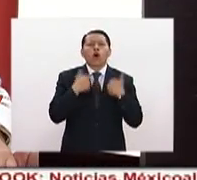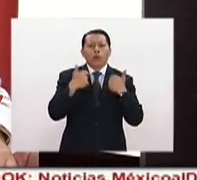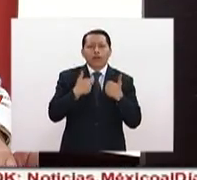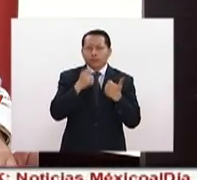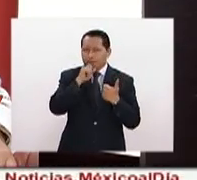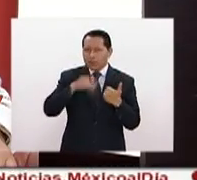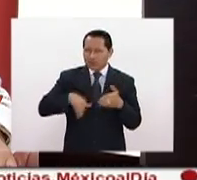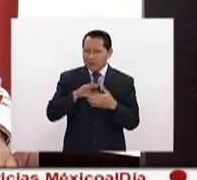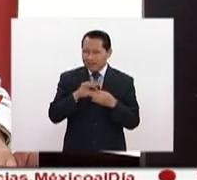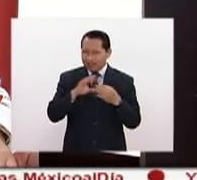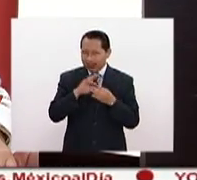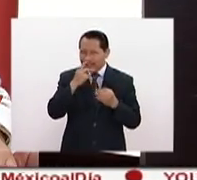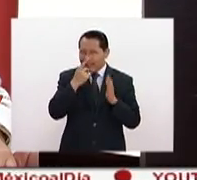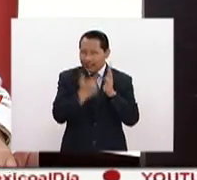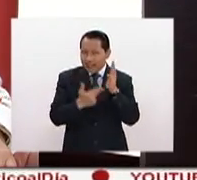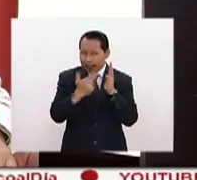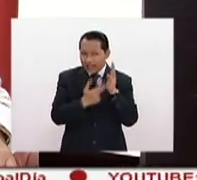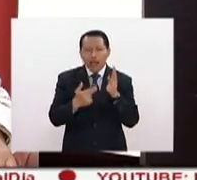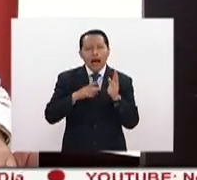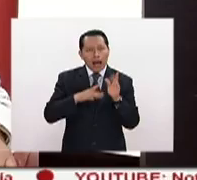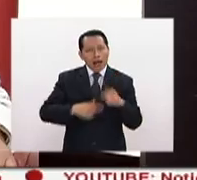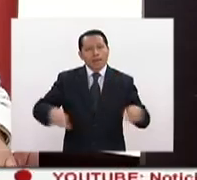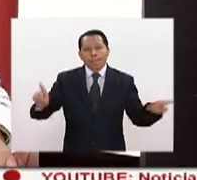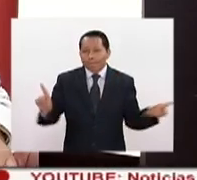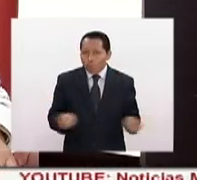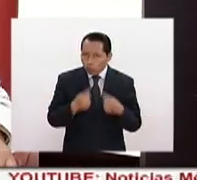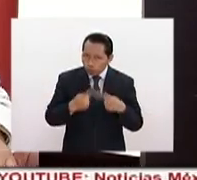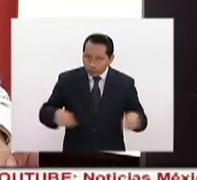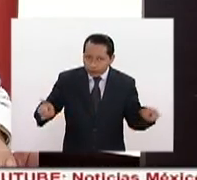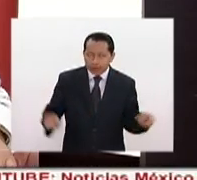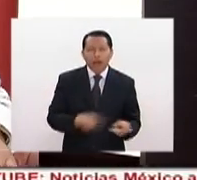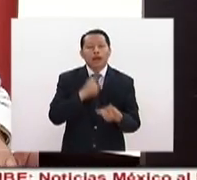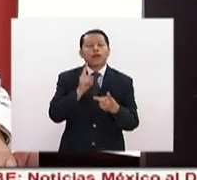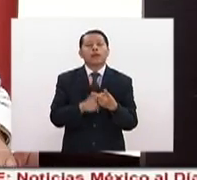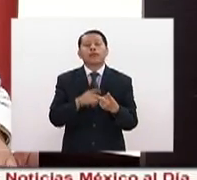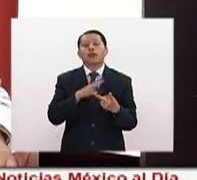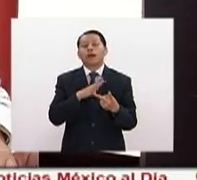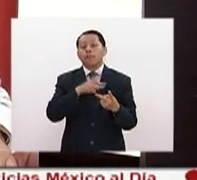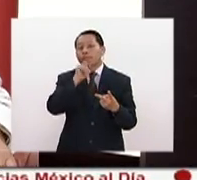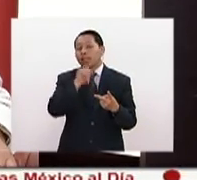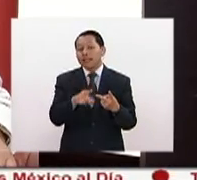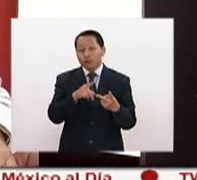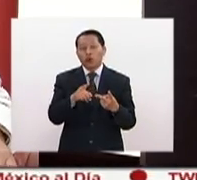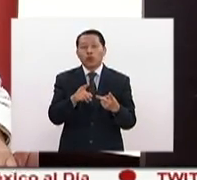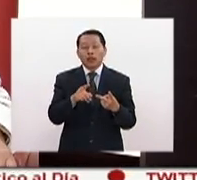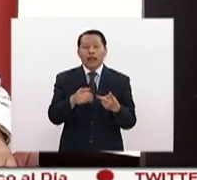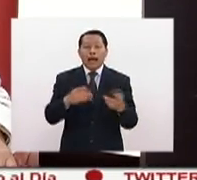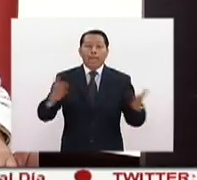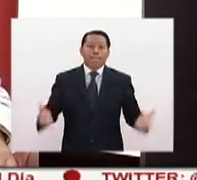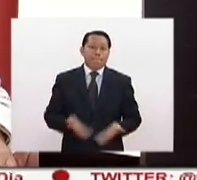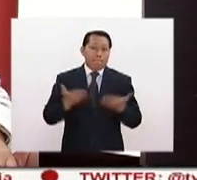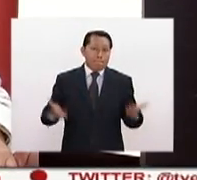como les comentaba, talleres de música, de